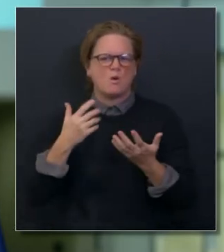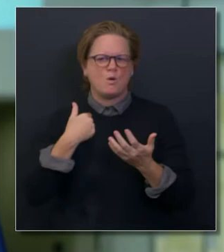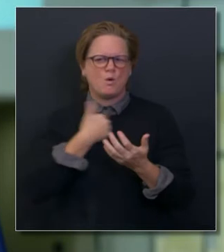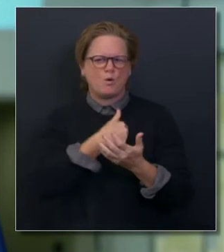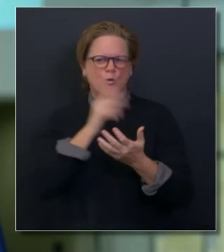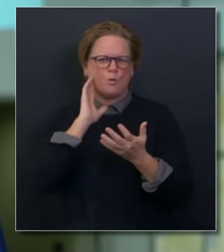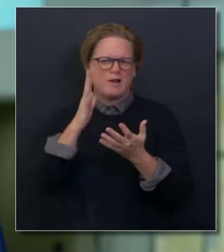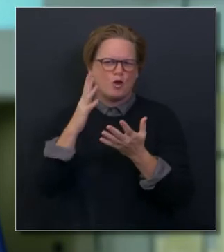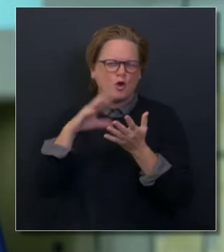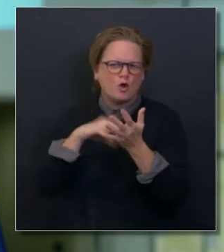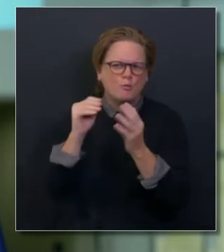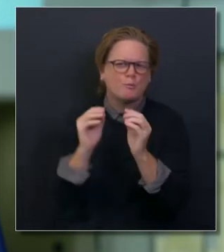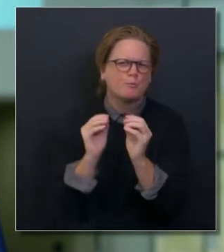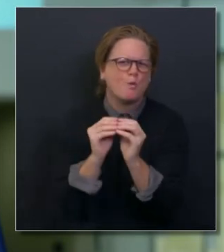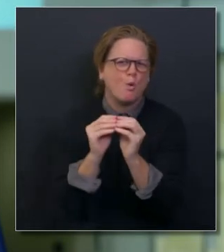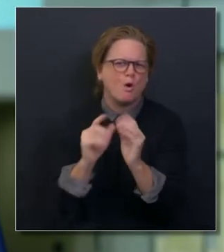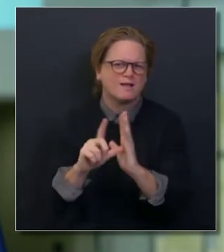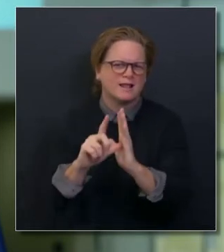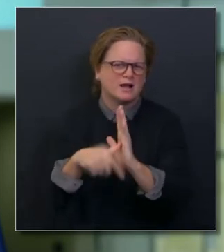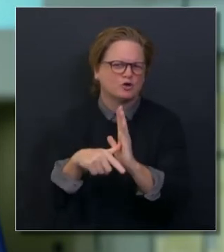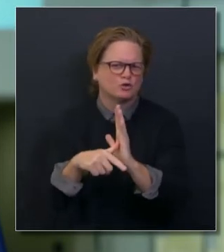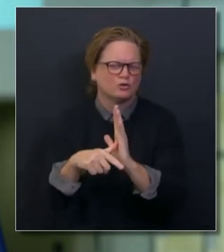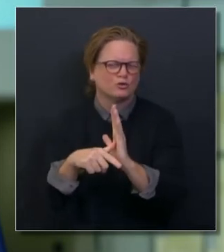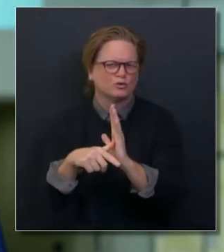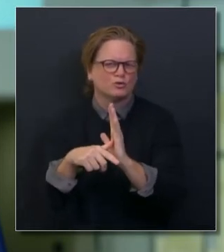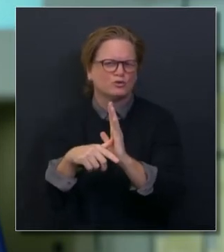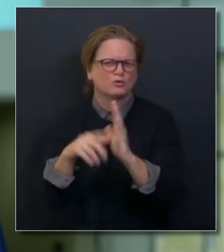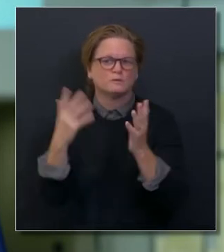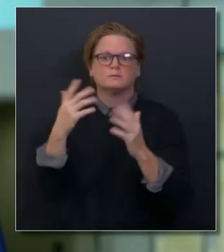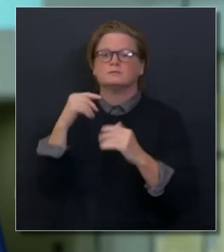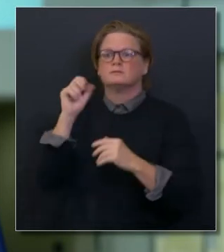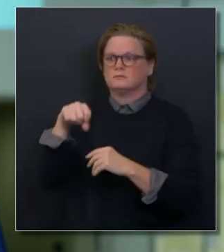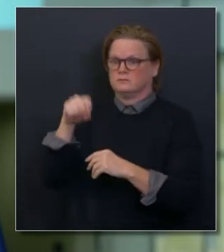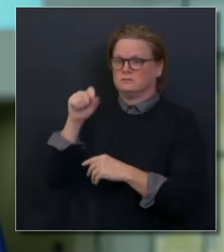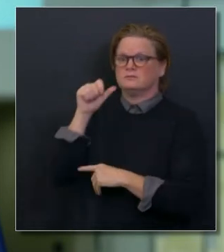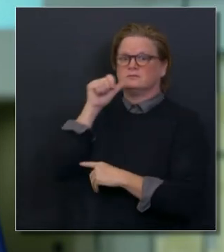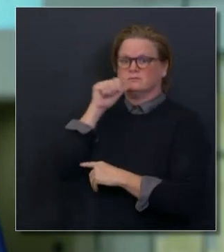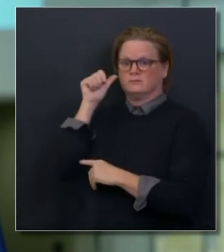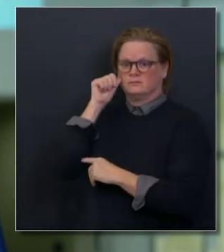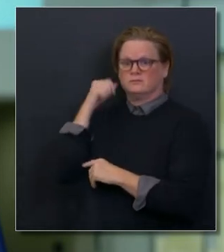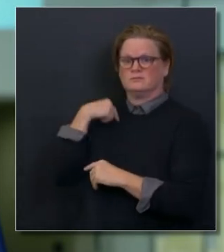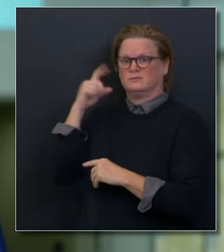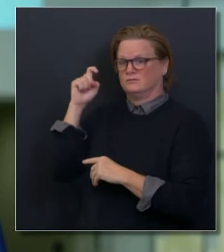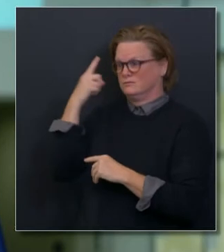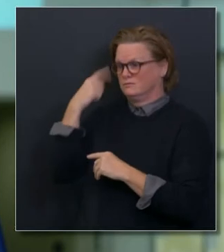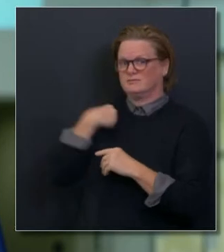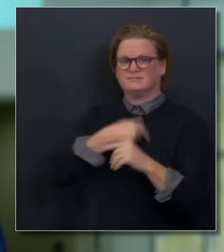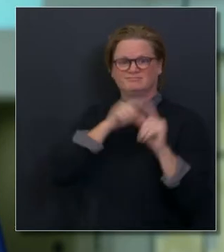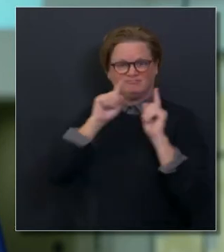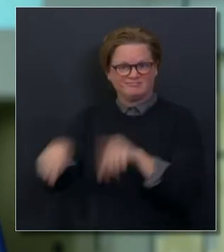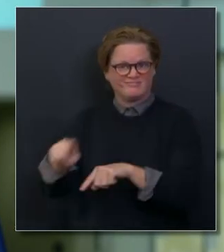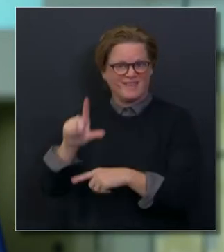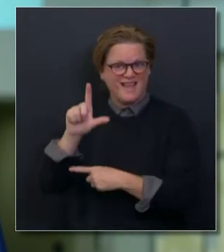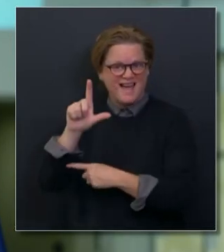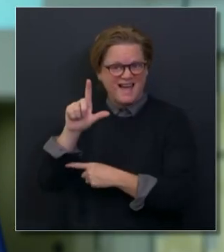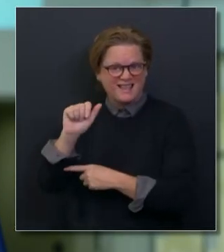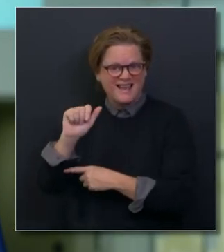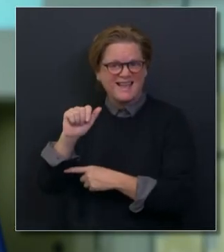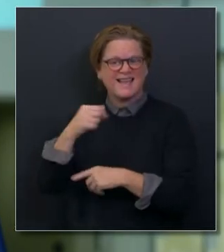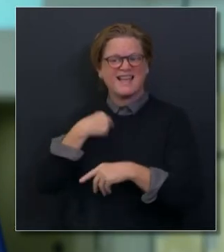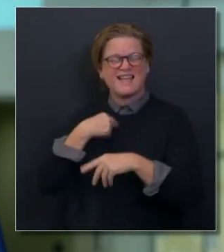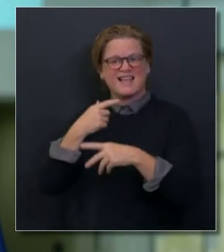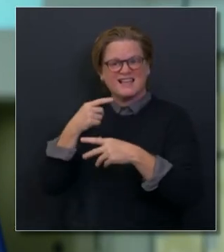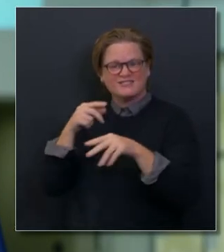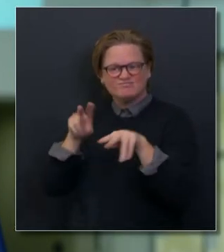se estaban preparando, como vimos en Kaiser ayer. El gobernador Joe se toma un poquito de tiempo, así que a medida que llegan las dosis